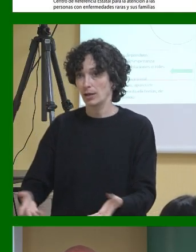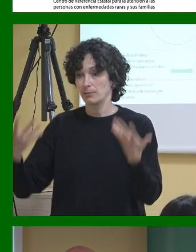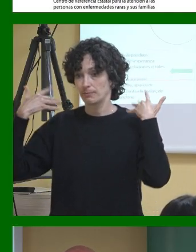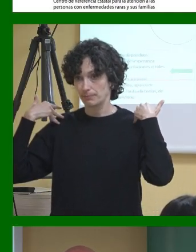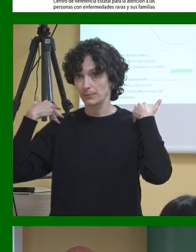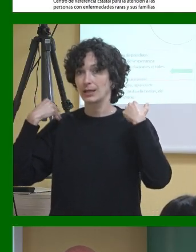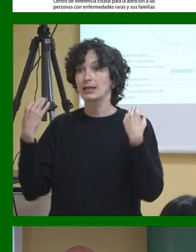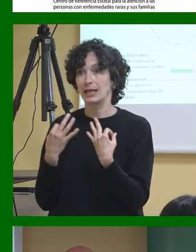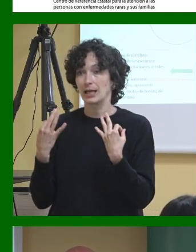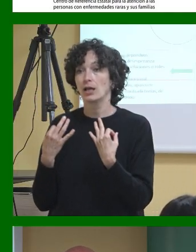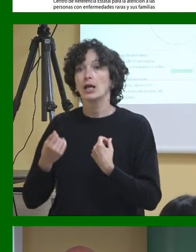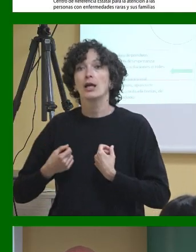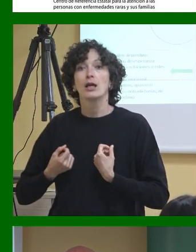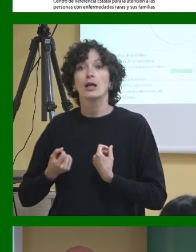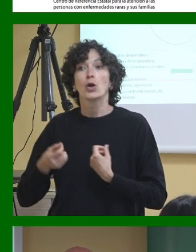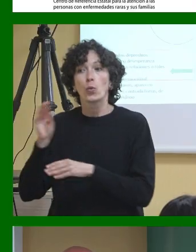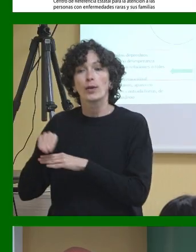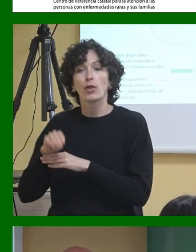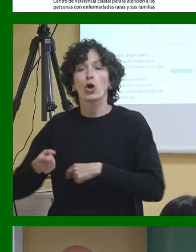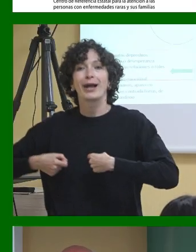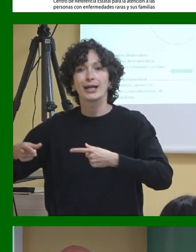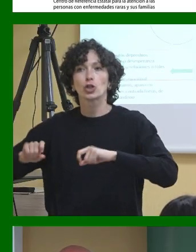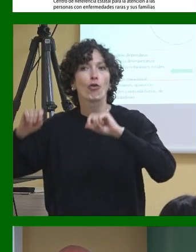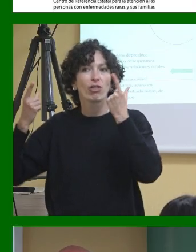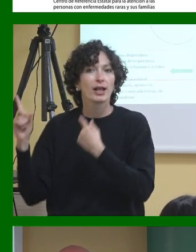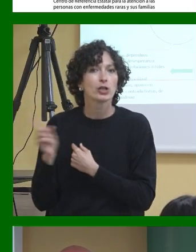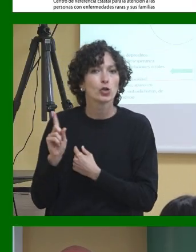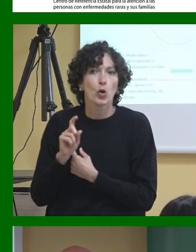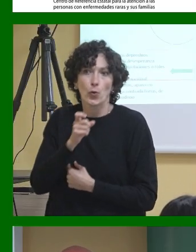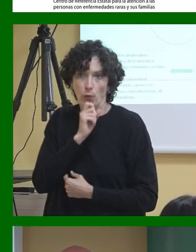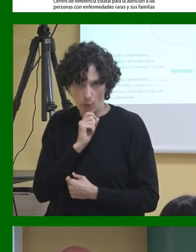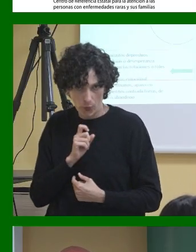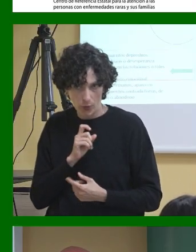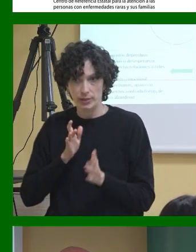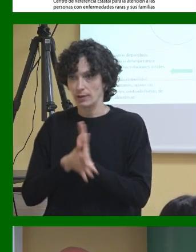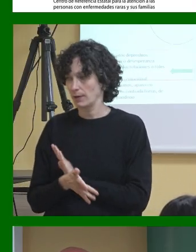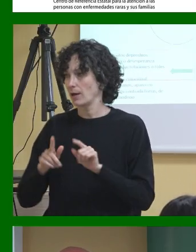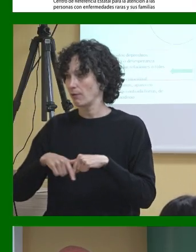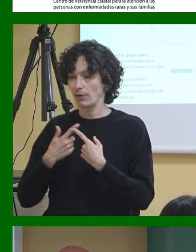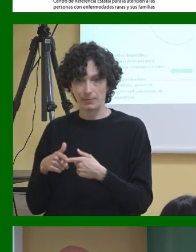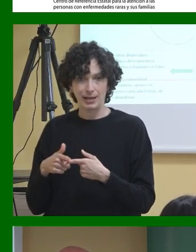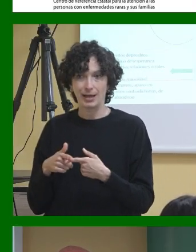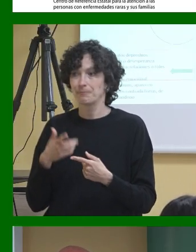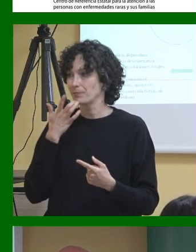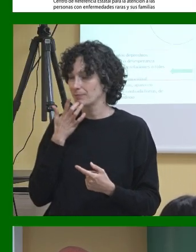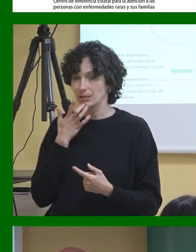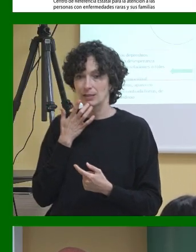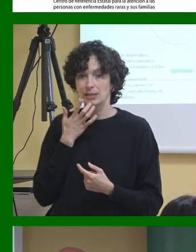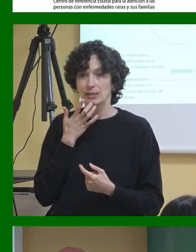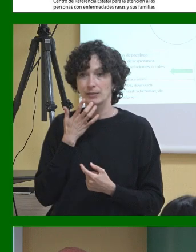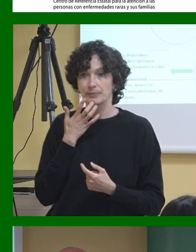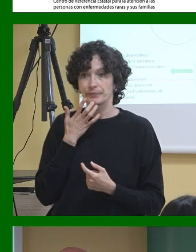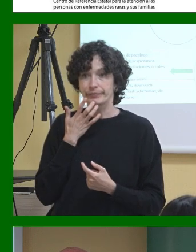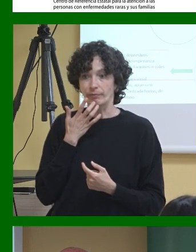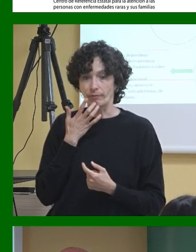es cómo asumen los costes informales del cuidado, es decir, el coste que le supone a la familia el no poder, que no